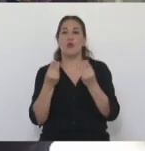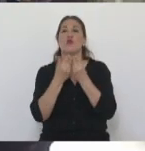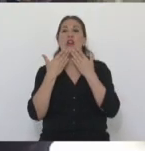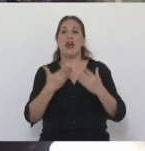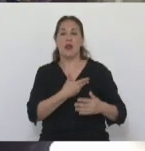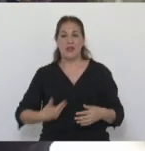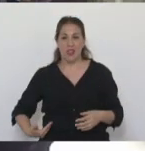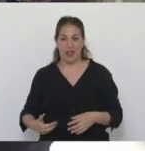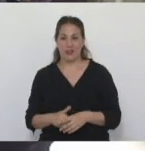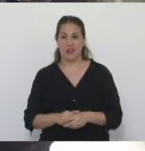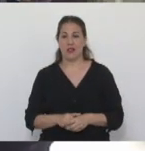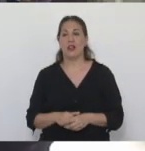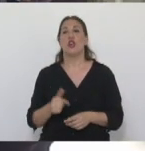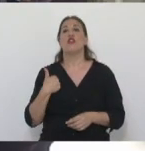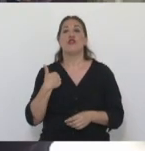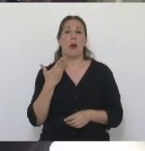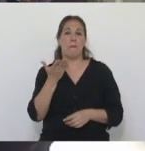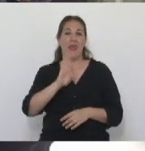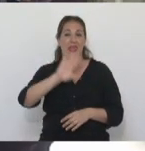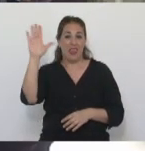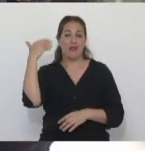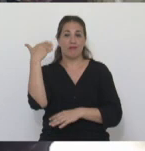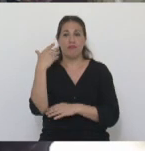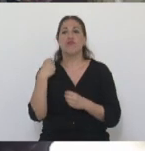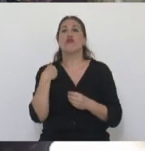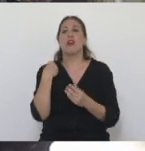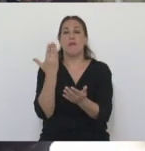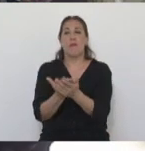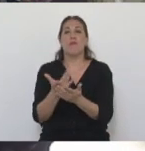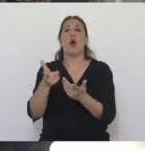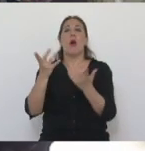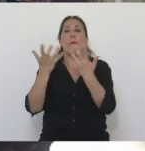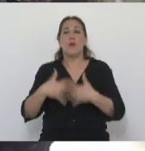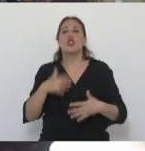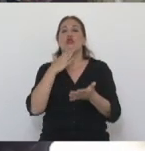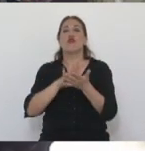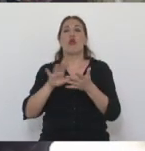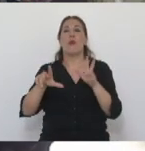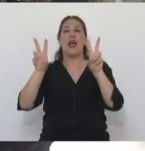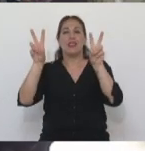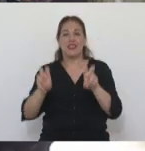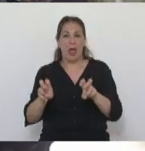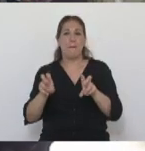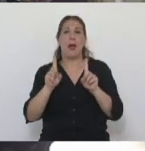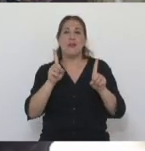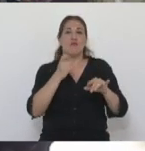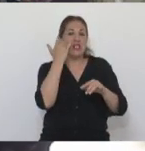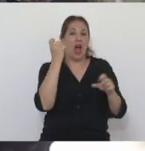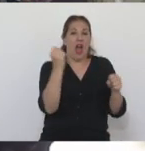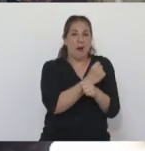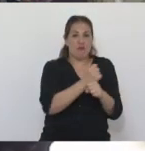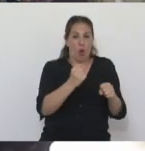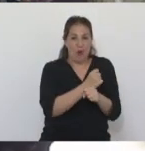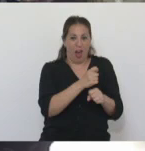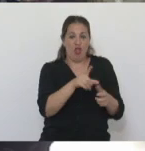presidenta. He pedido la palabra porque he presentado un proyecto sobre el mismo tema de la media sanción que ha venido